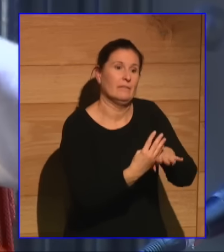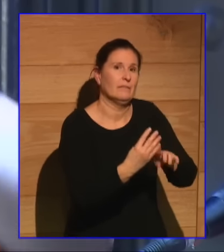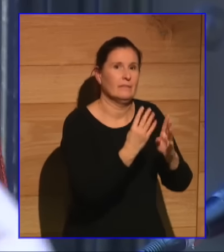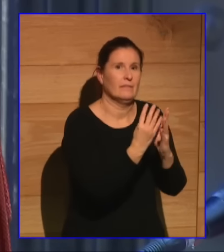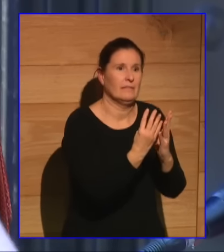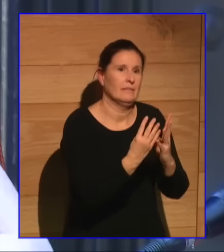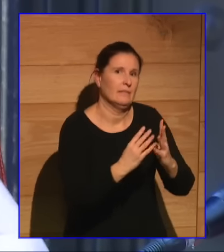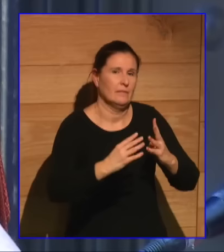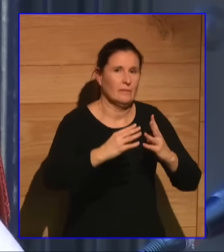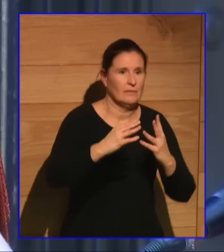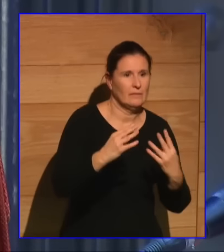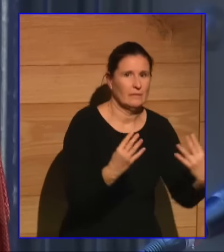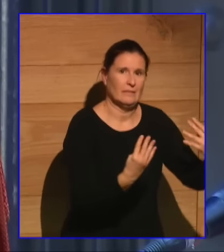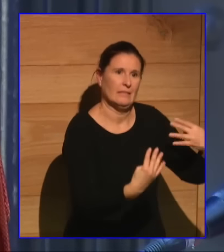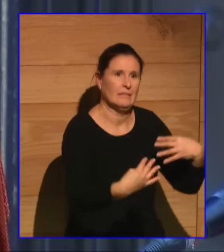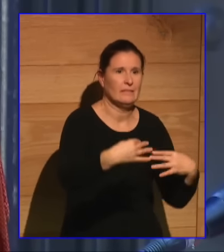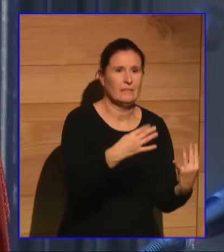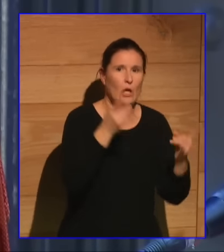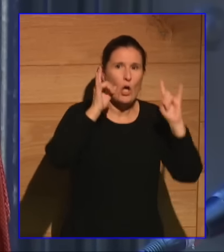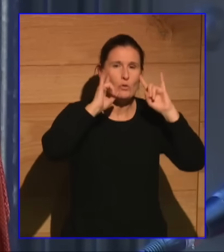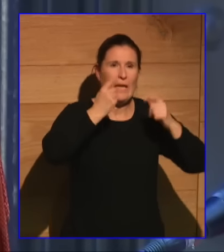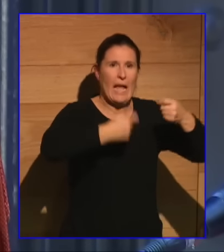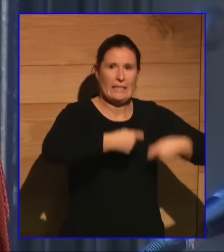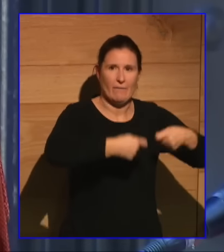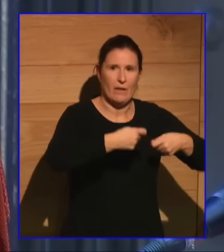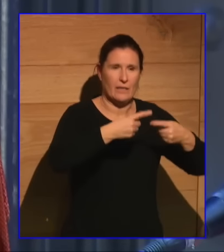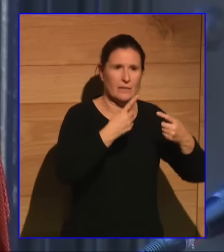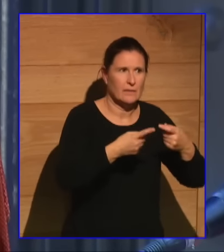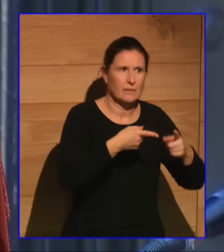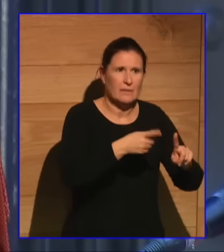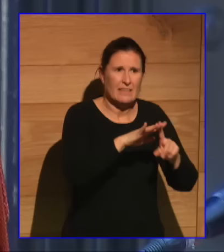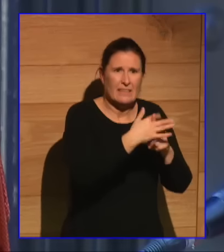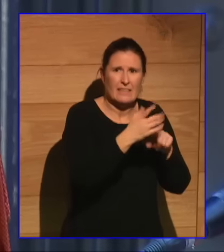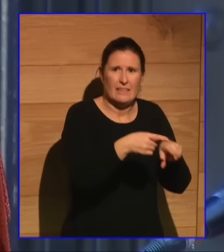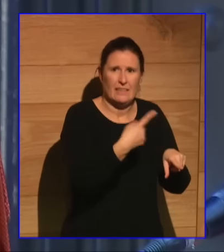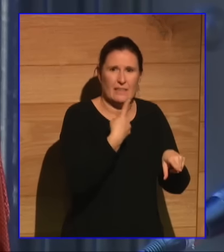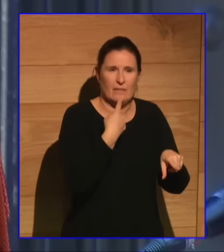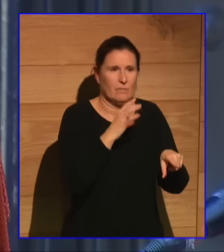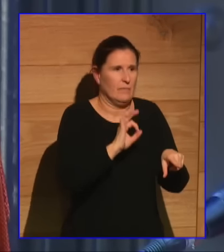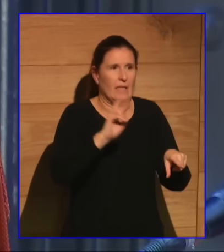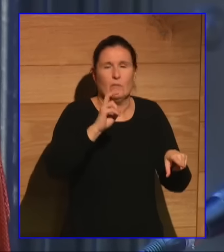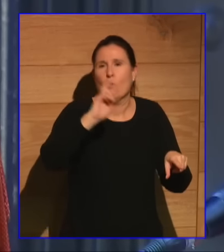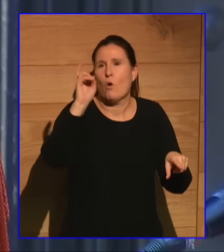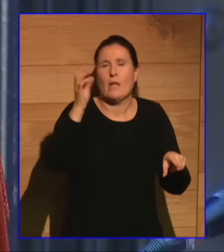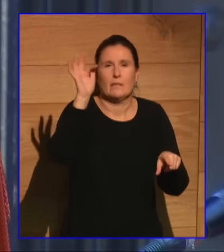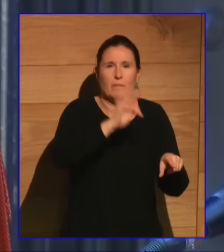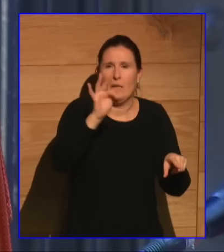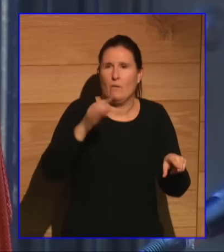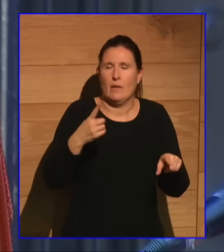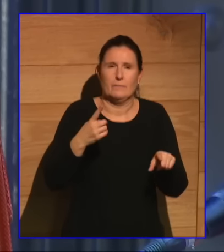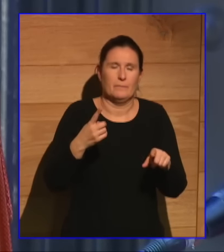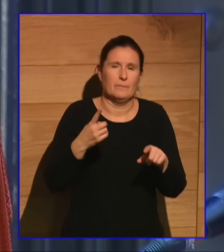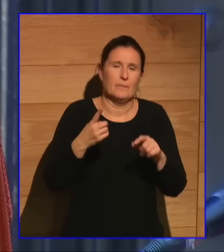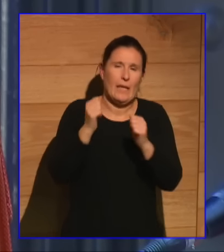sobre ellos mientras van sonando los tambores de Williams debajo. Eso es las minas del Rey Salomón, es muchísimas cosas, es todo lo